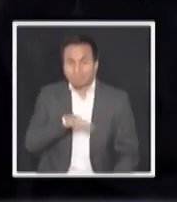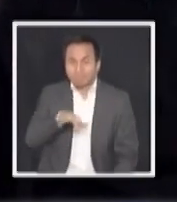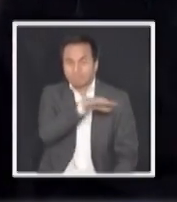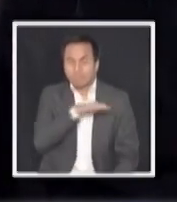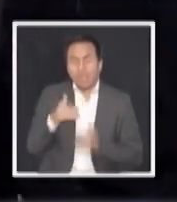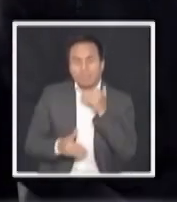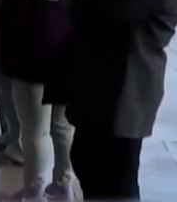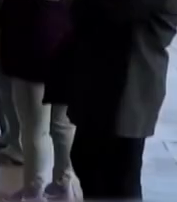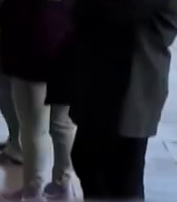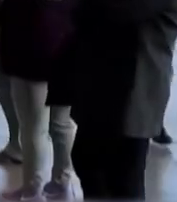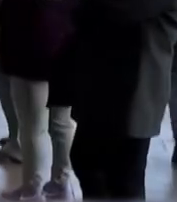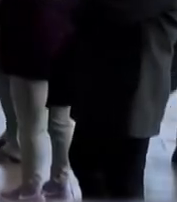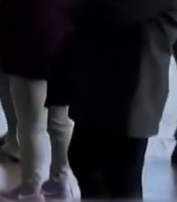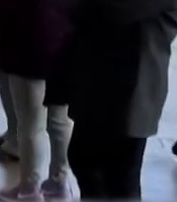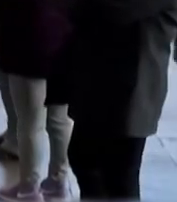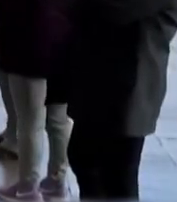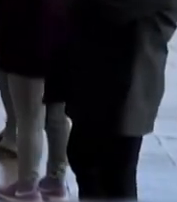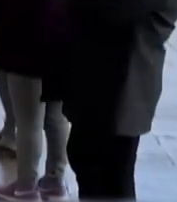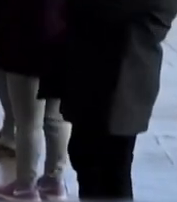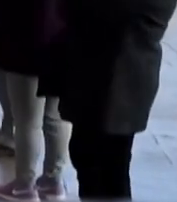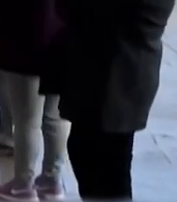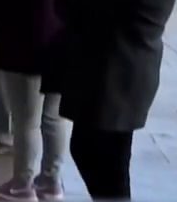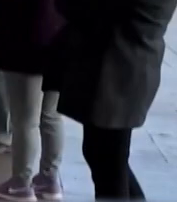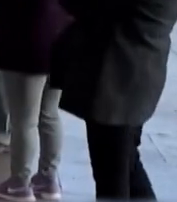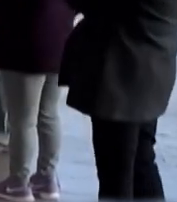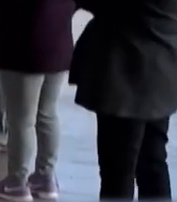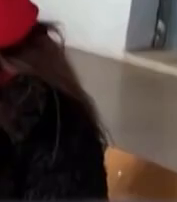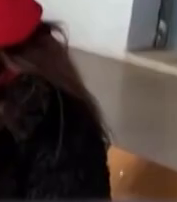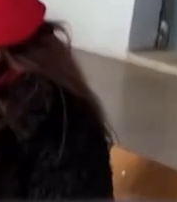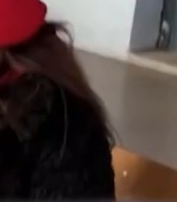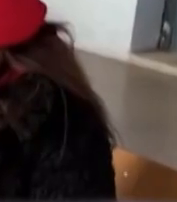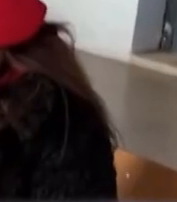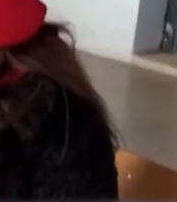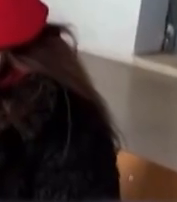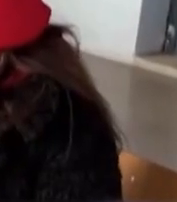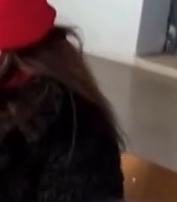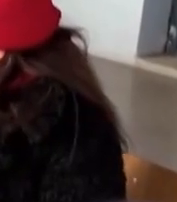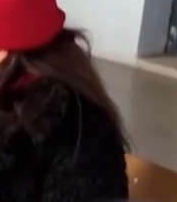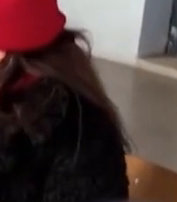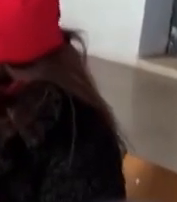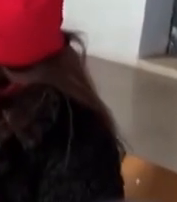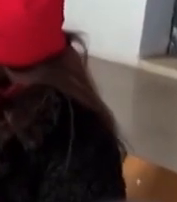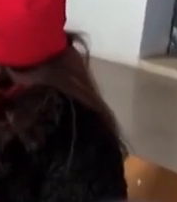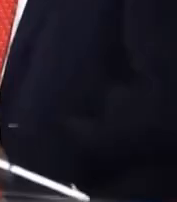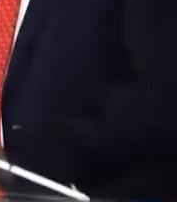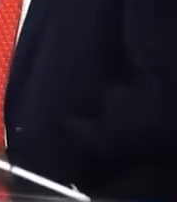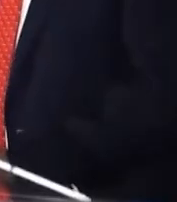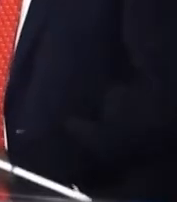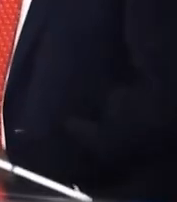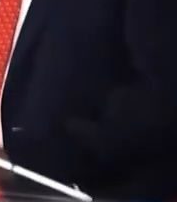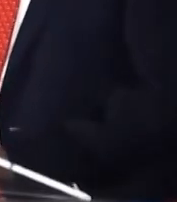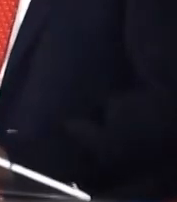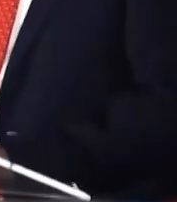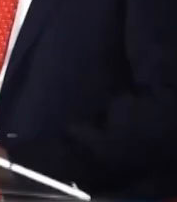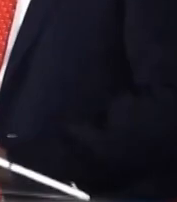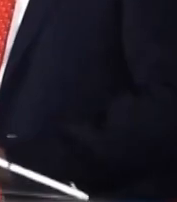resultado en los votos. Ahora se acaba de votar un nuevo Consejo Constituyente y ganó la extrema derecha. O